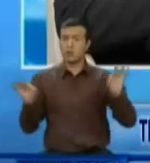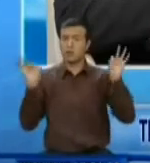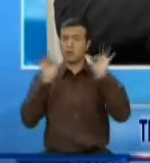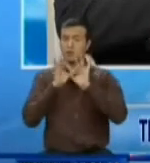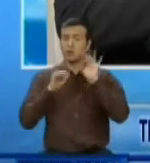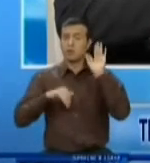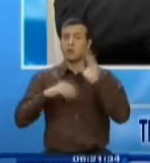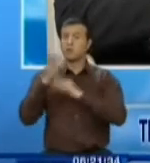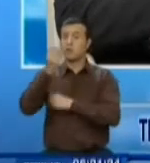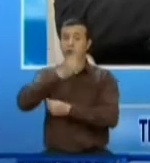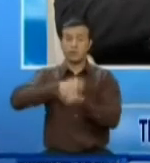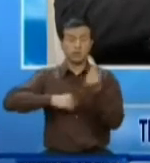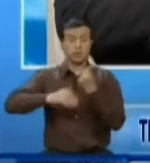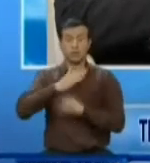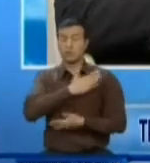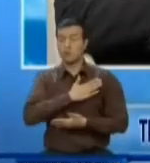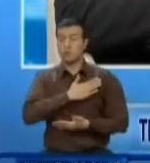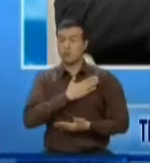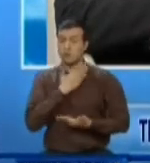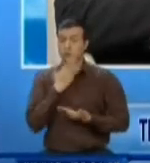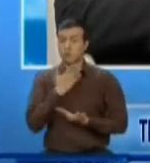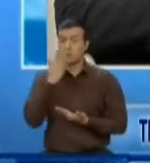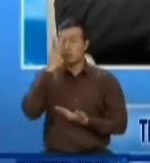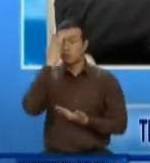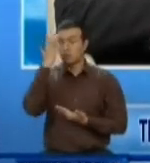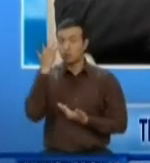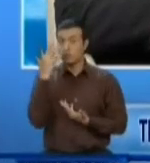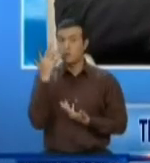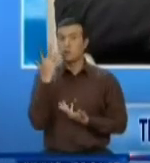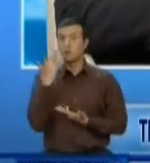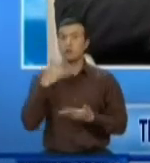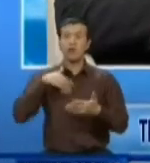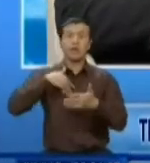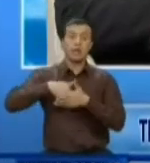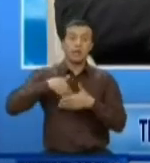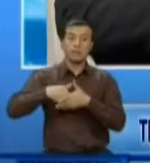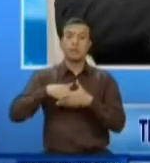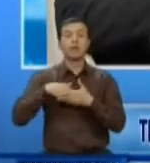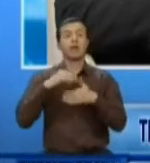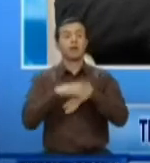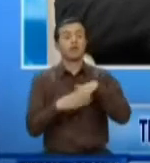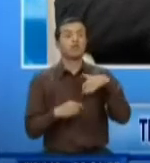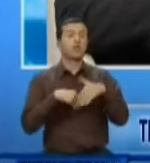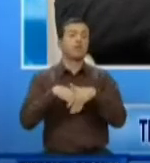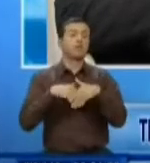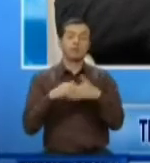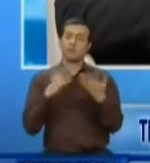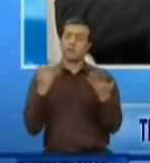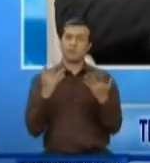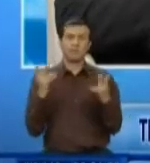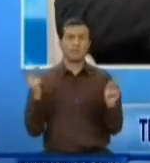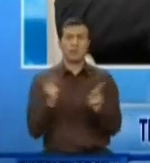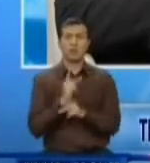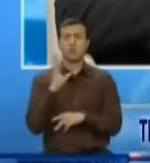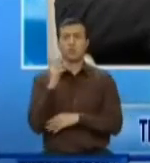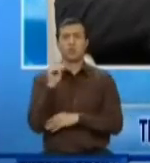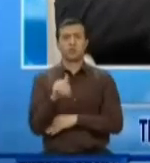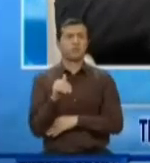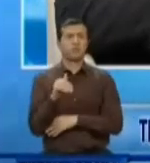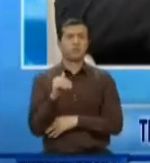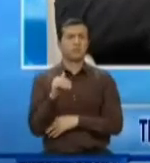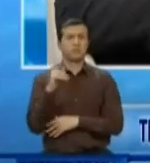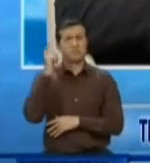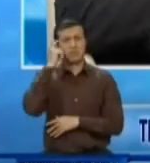posibilidades de inversión y de confianza si es que no se limita a arbitraje regional peor todavía hacia unasur las